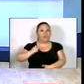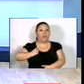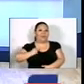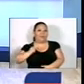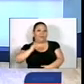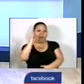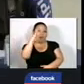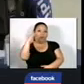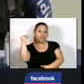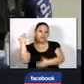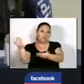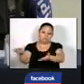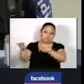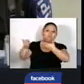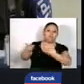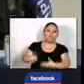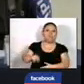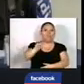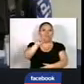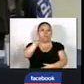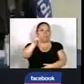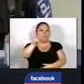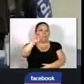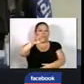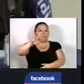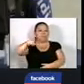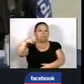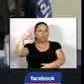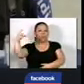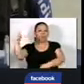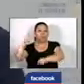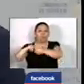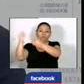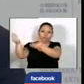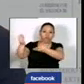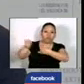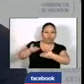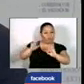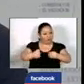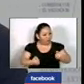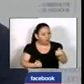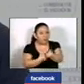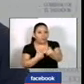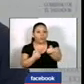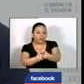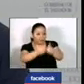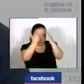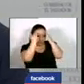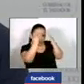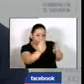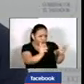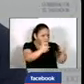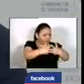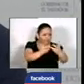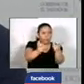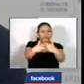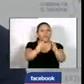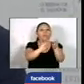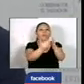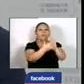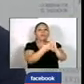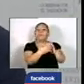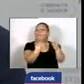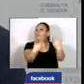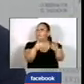2.3 millones de dólares al país para ejecutar el programa de asistencia humanitaria temprana con enfoque de resiliencia en comunidades afectadas por